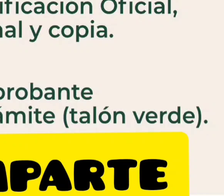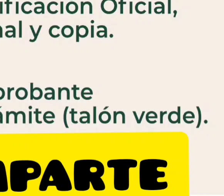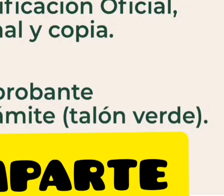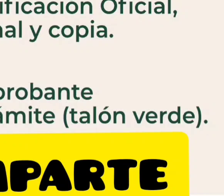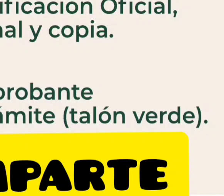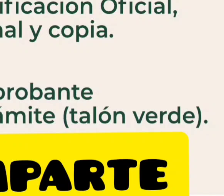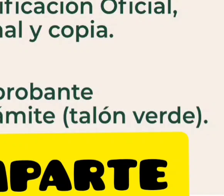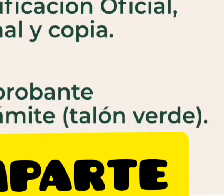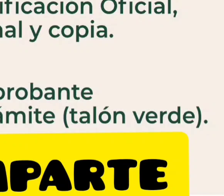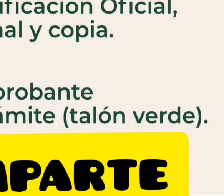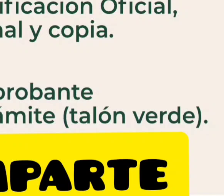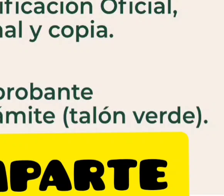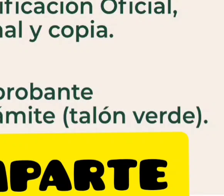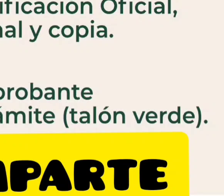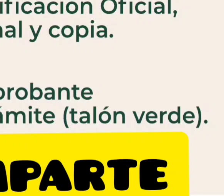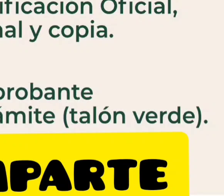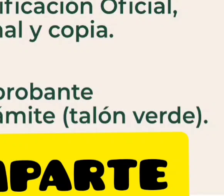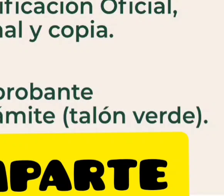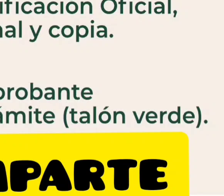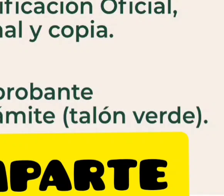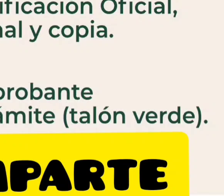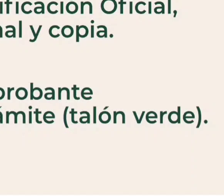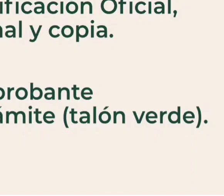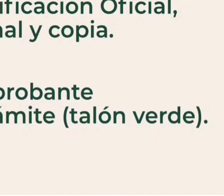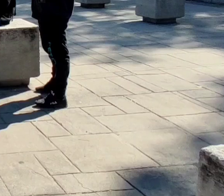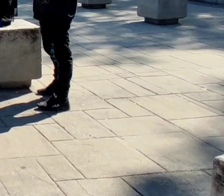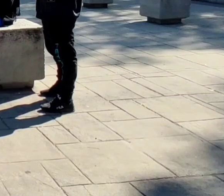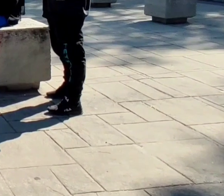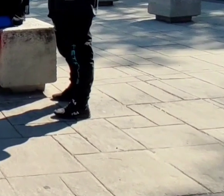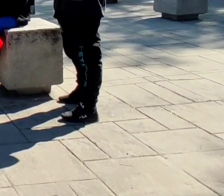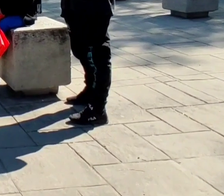mexicanos. Cuídense, señores. Bye.